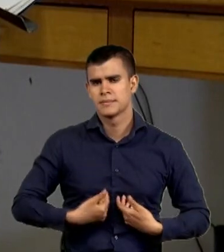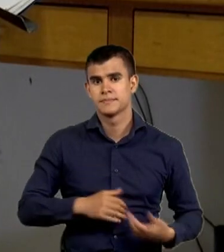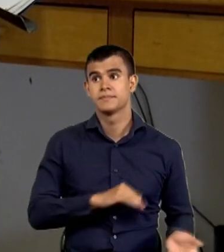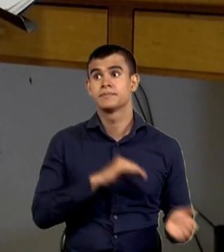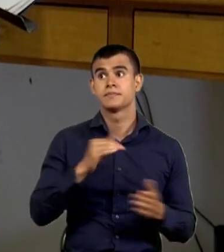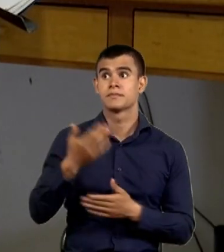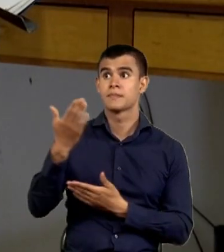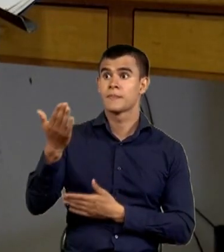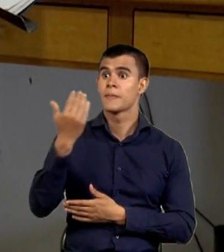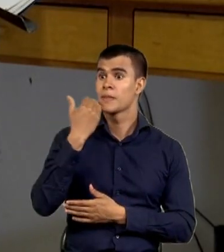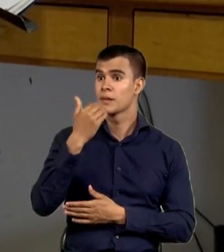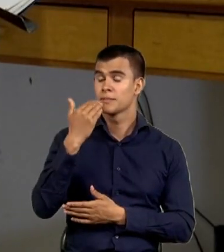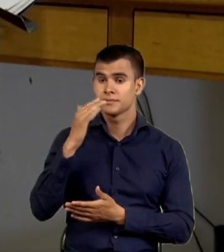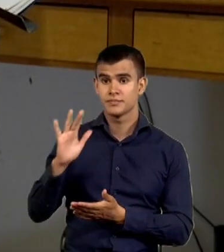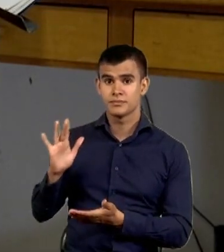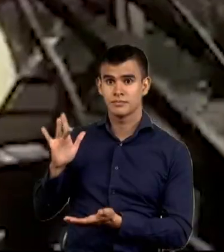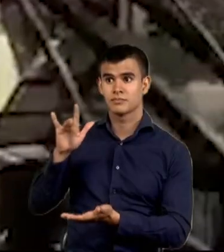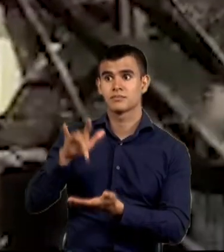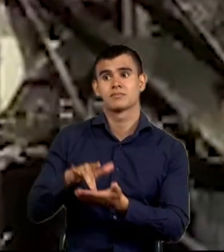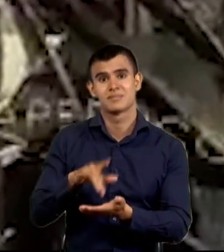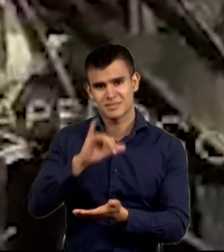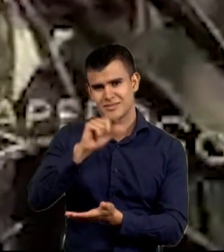y me encanta, yo no me canso de vivirlo.